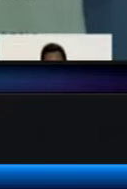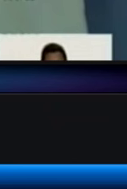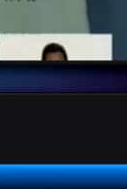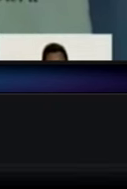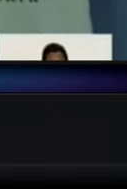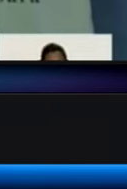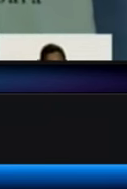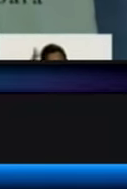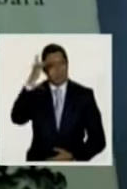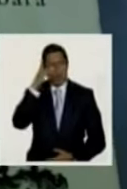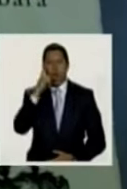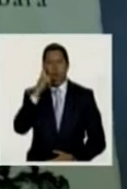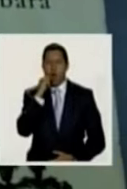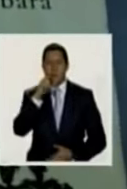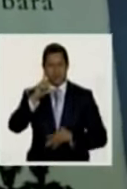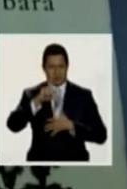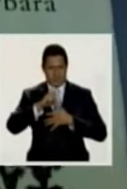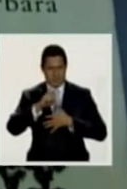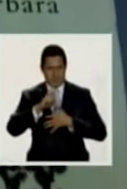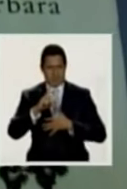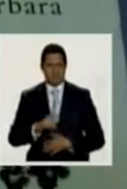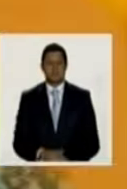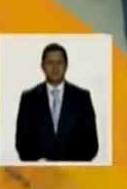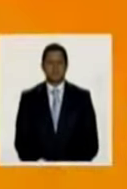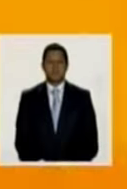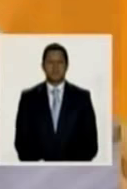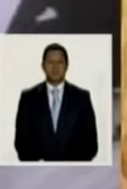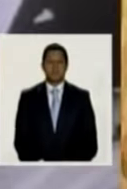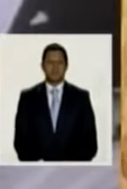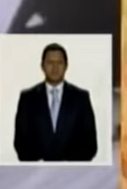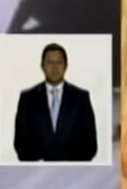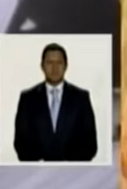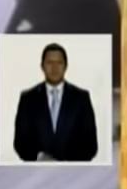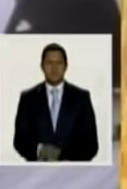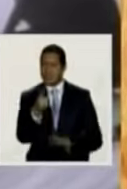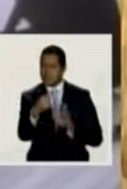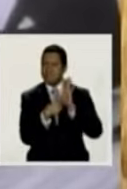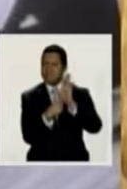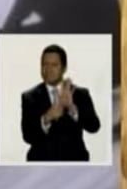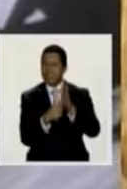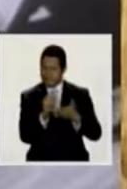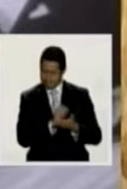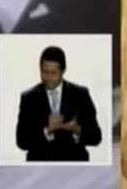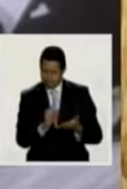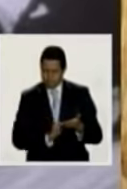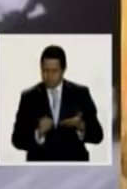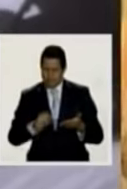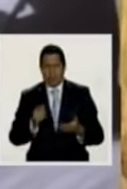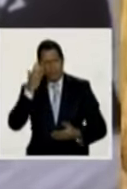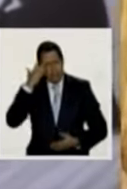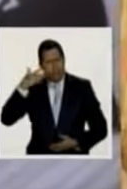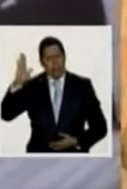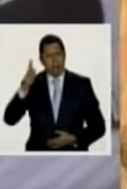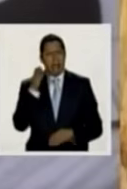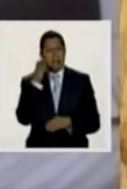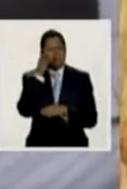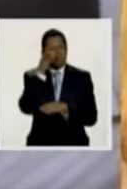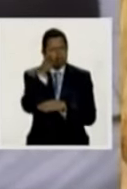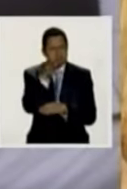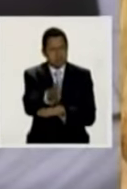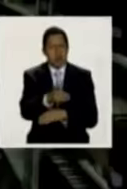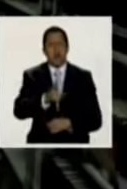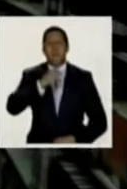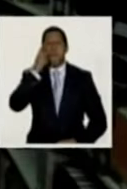del imaginario del hombre latinoamericano. ¿Es la sombra del escritor que alguna vez atravesó el pantano